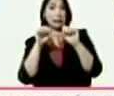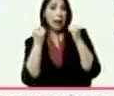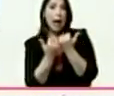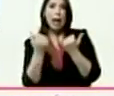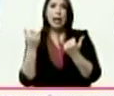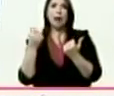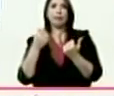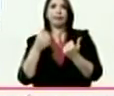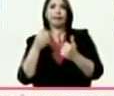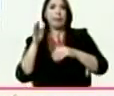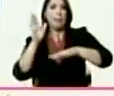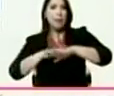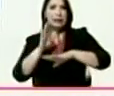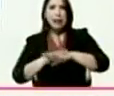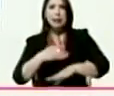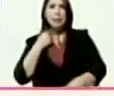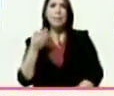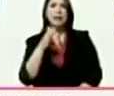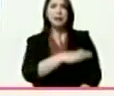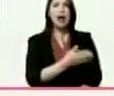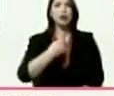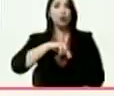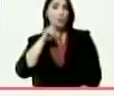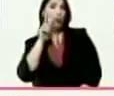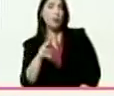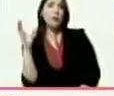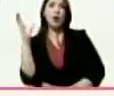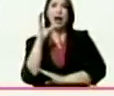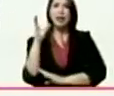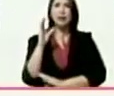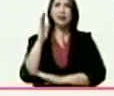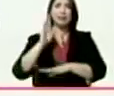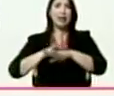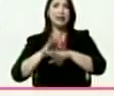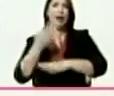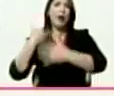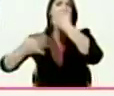las masacres que vimos en el Caracazo, en Yumar, en el Amparo.